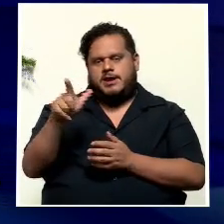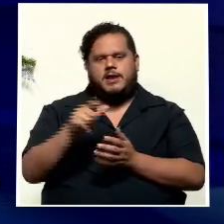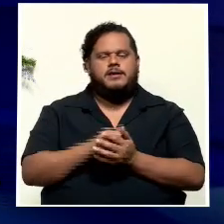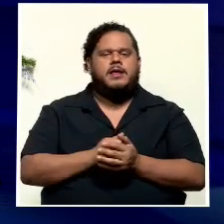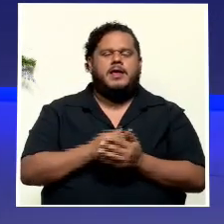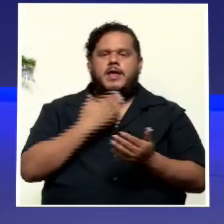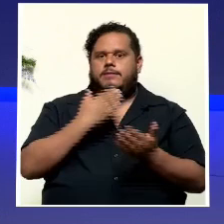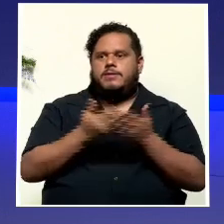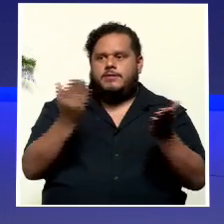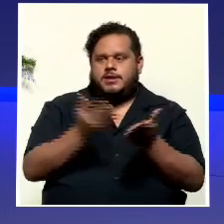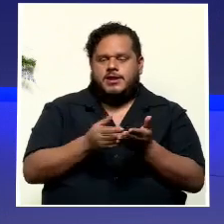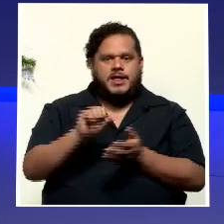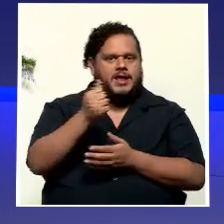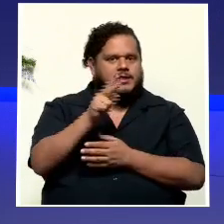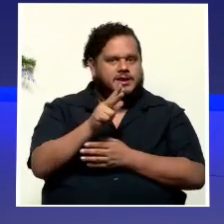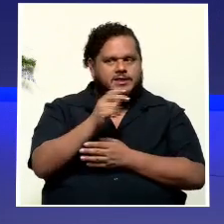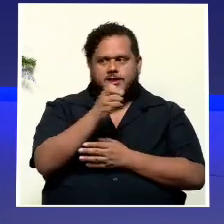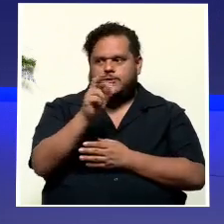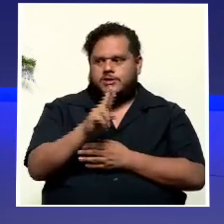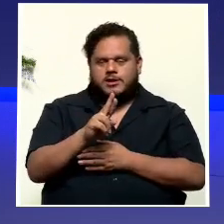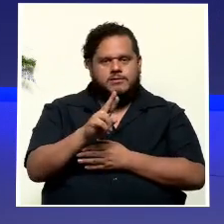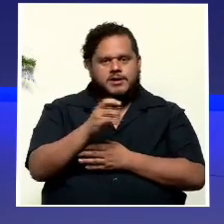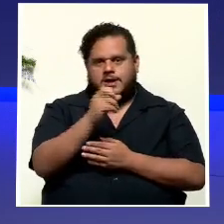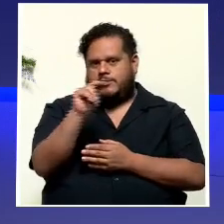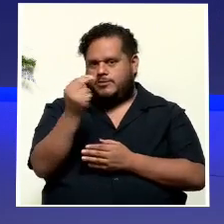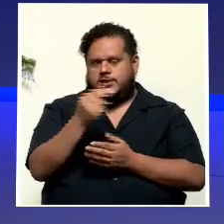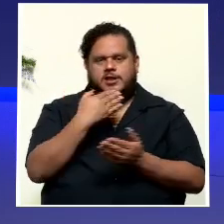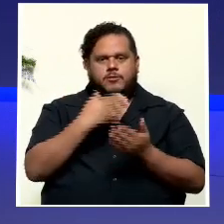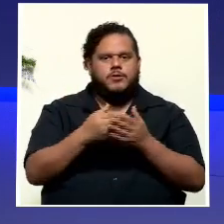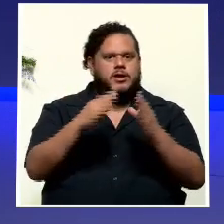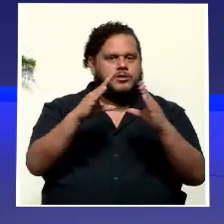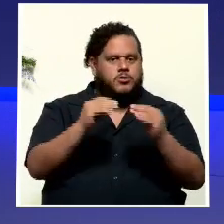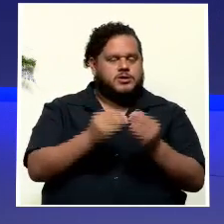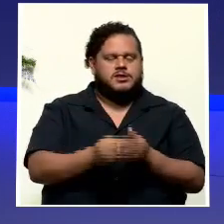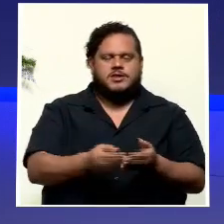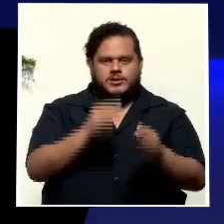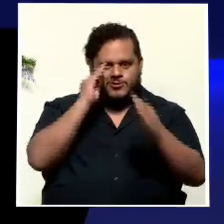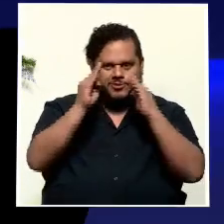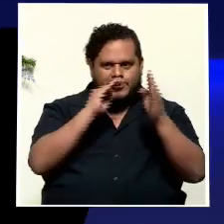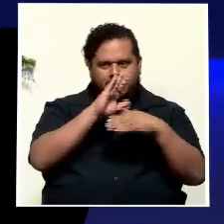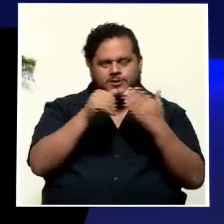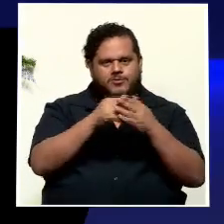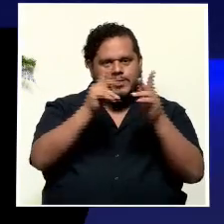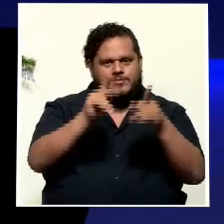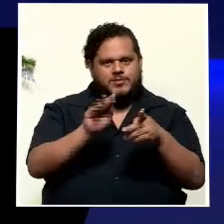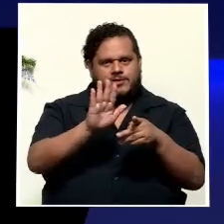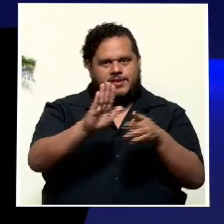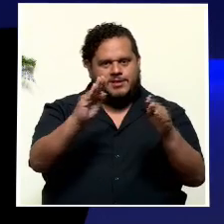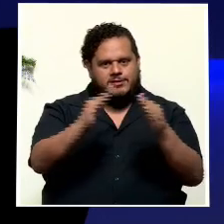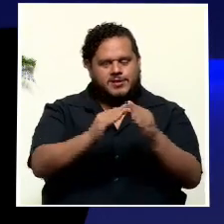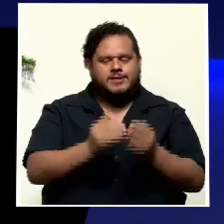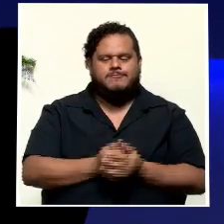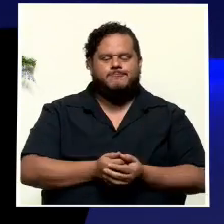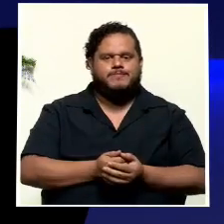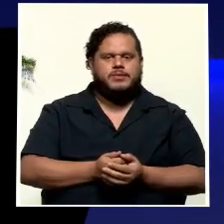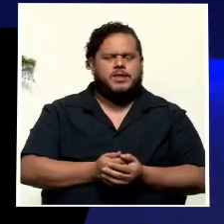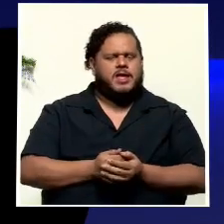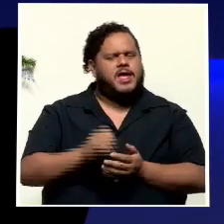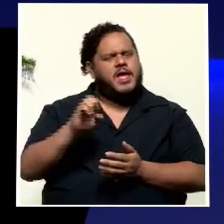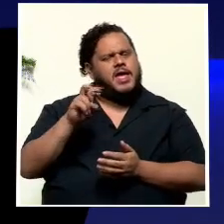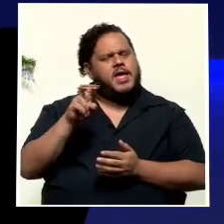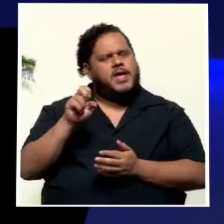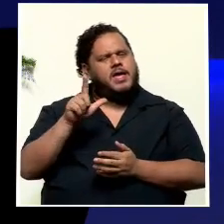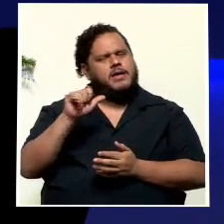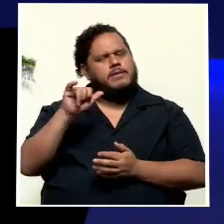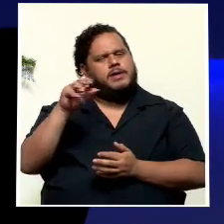Rica Noticias. Buenas noches, don Ernesto, y un saludo a su audiencia. Evelyn, en la